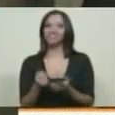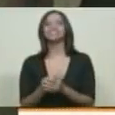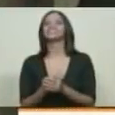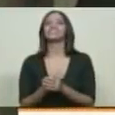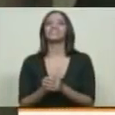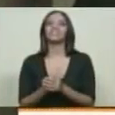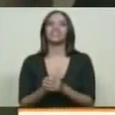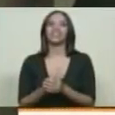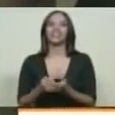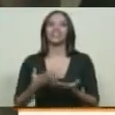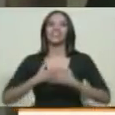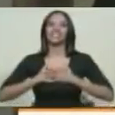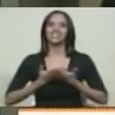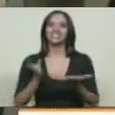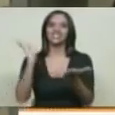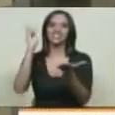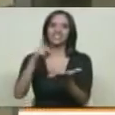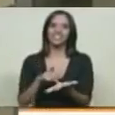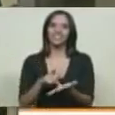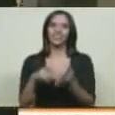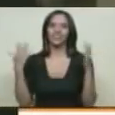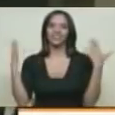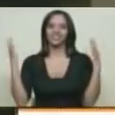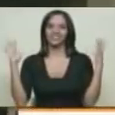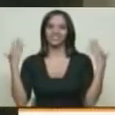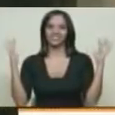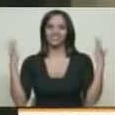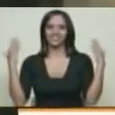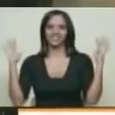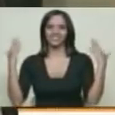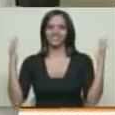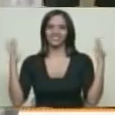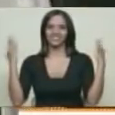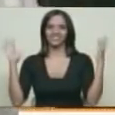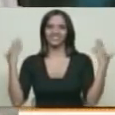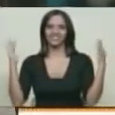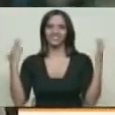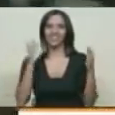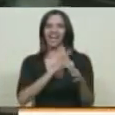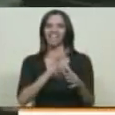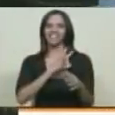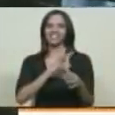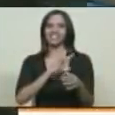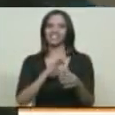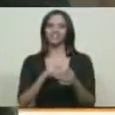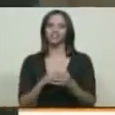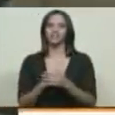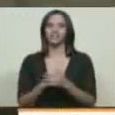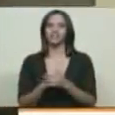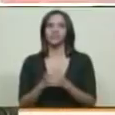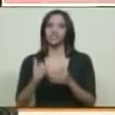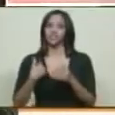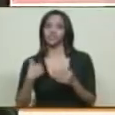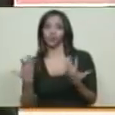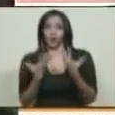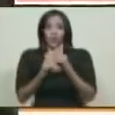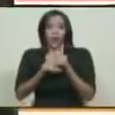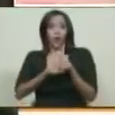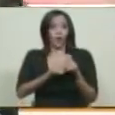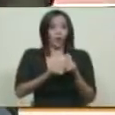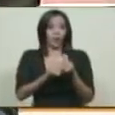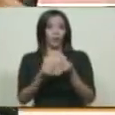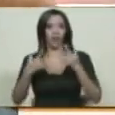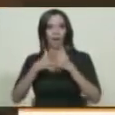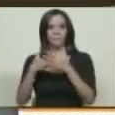Y llegó Agustín Ochotorena, un aplauso. Aquí está. El señor Agustín. Yo ando con un empresario, Anda con